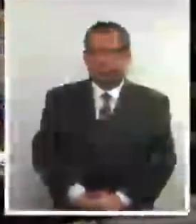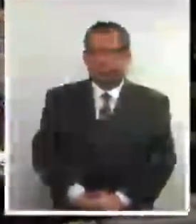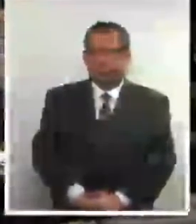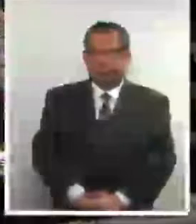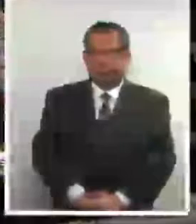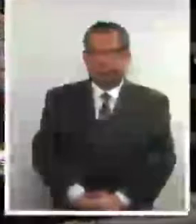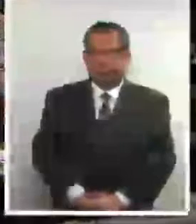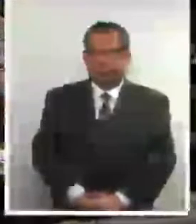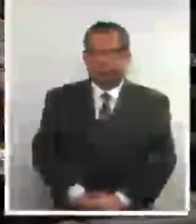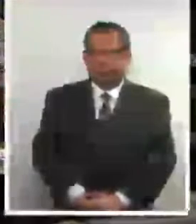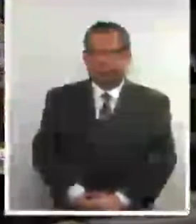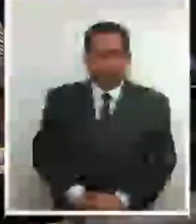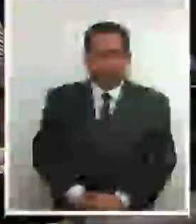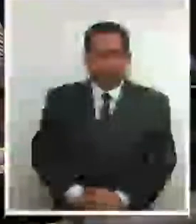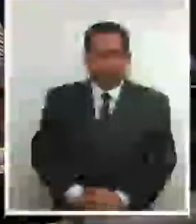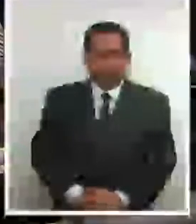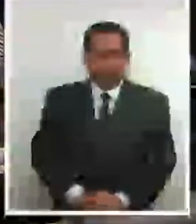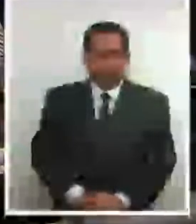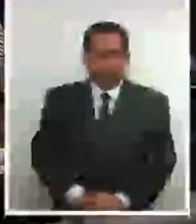Sí.